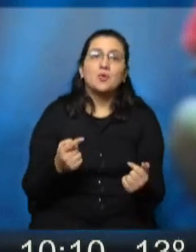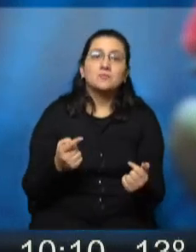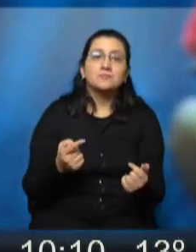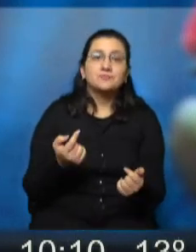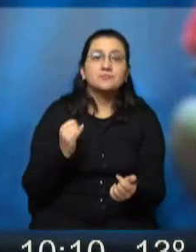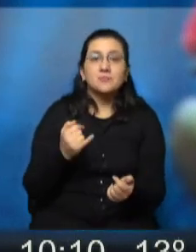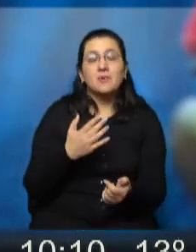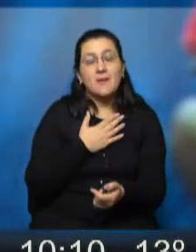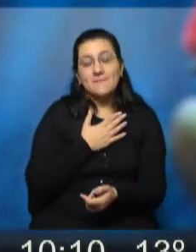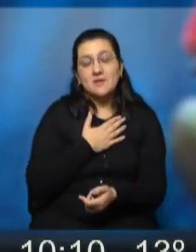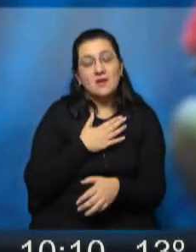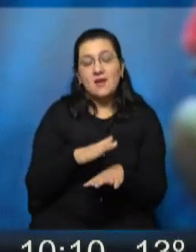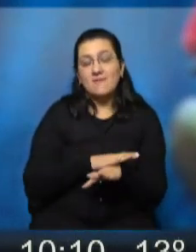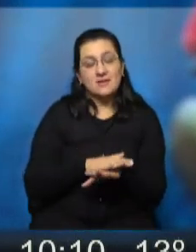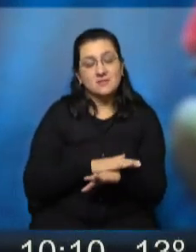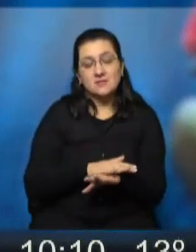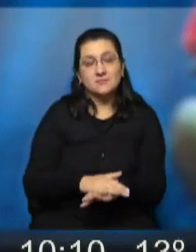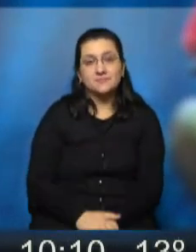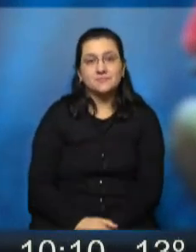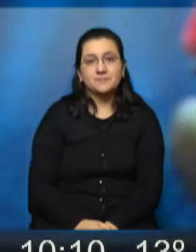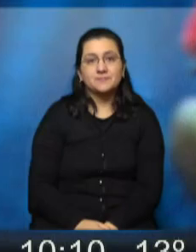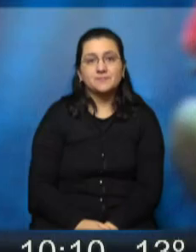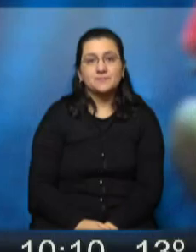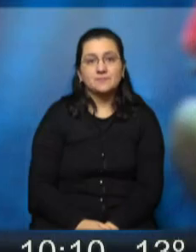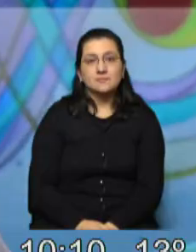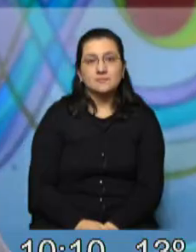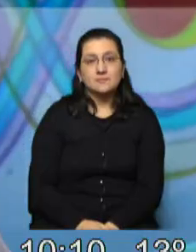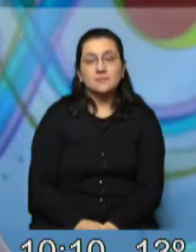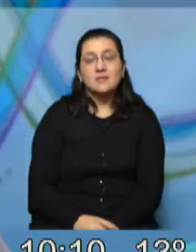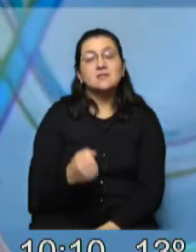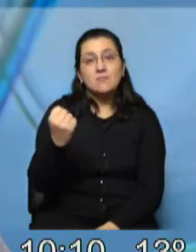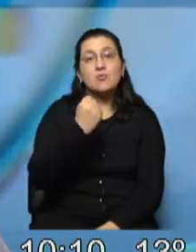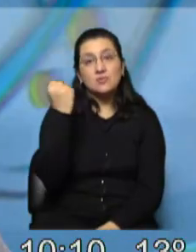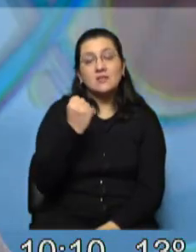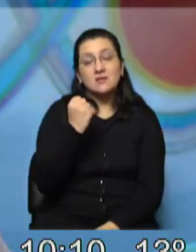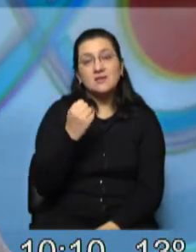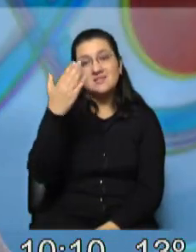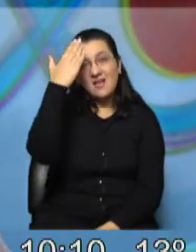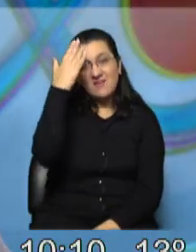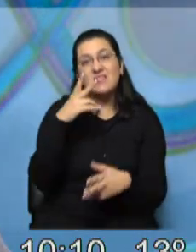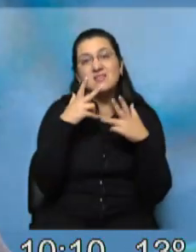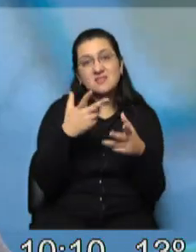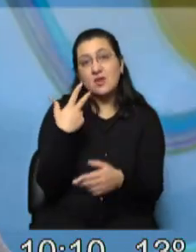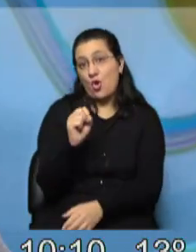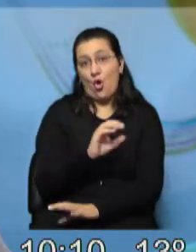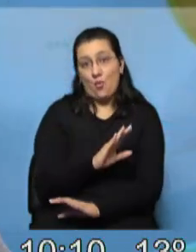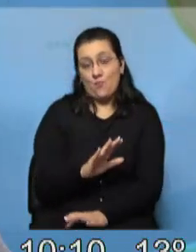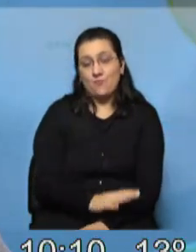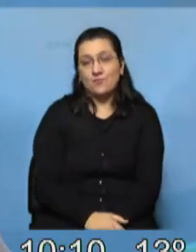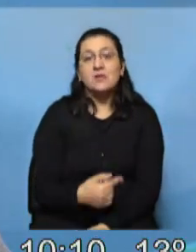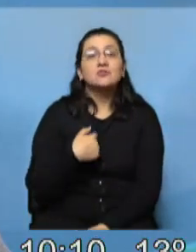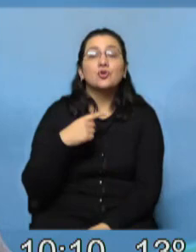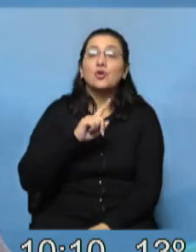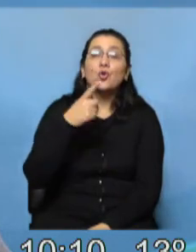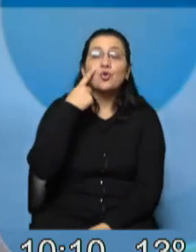Pero sí, para mí es la base de todo. Es la base de todo. Saber decir no. ¿Cómo las cosas se transmiten, no? Porque yo que no conocía